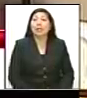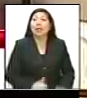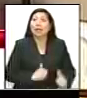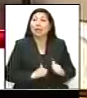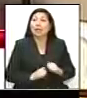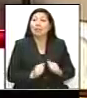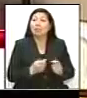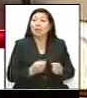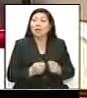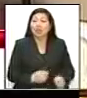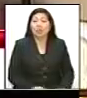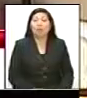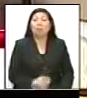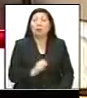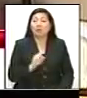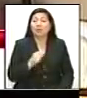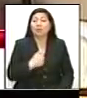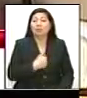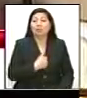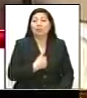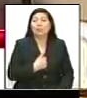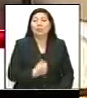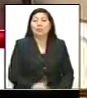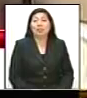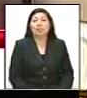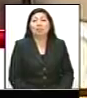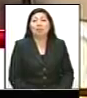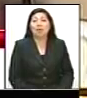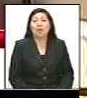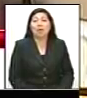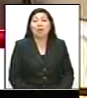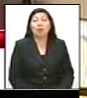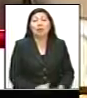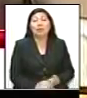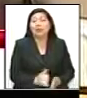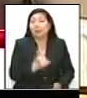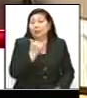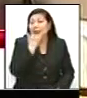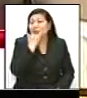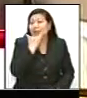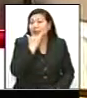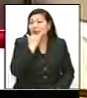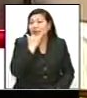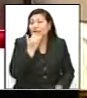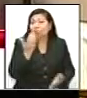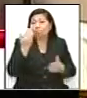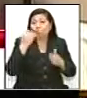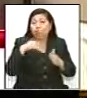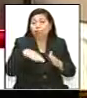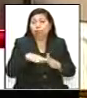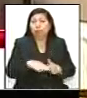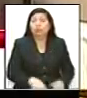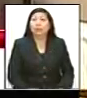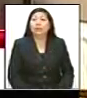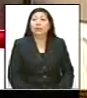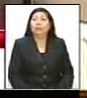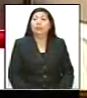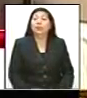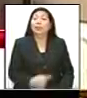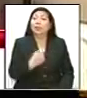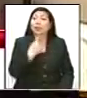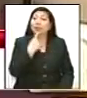actividades, regularse por sí mismo. De manera equivocada se ha introducido la